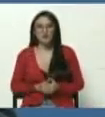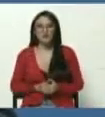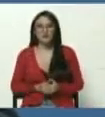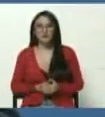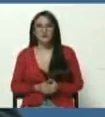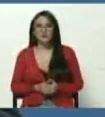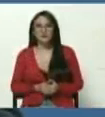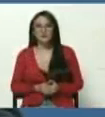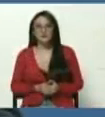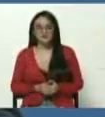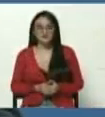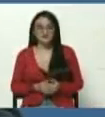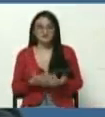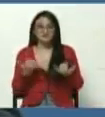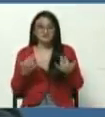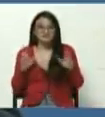veremos